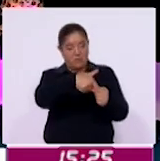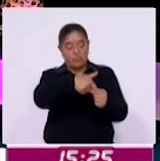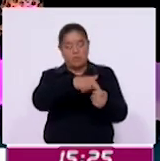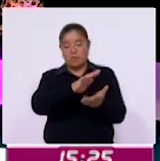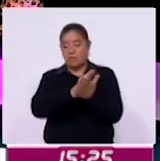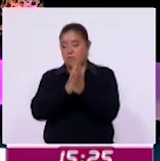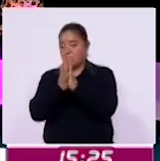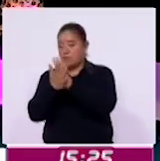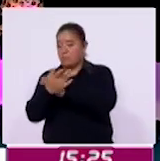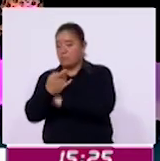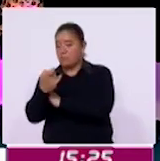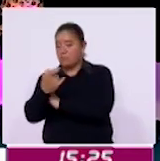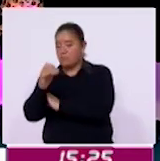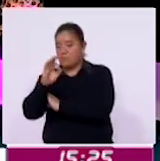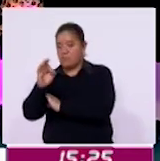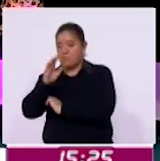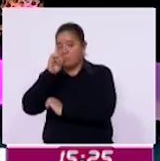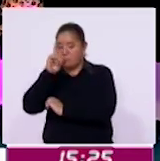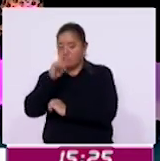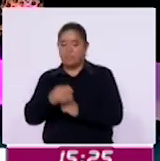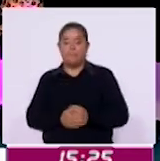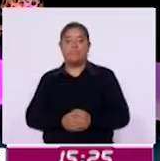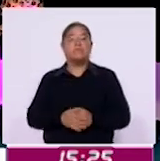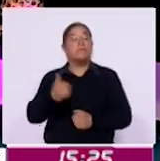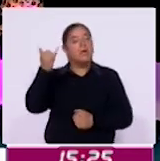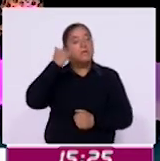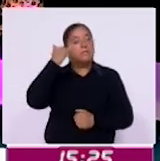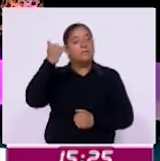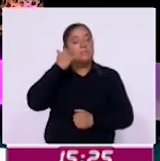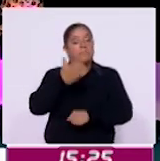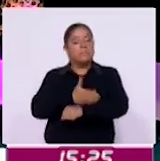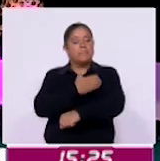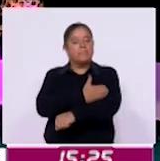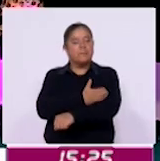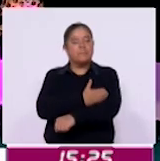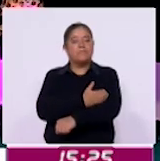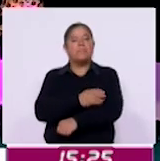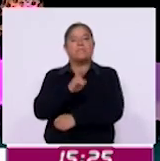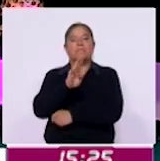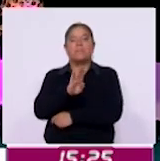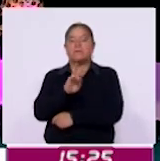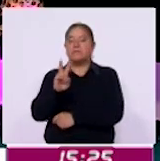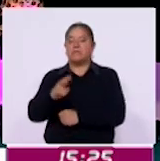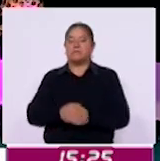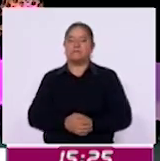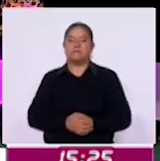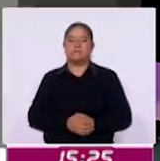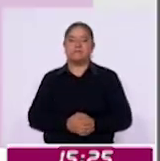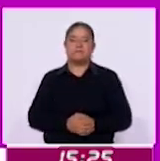eléctrico. Para saber los detalles, nos vamos a enlazar ahora vía telefónica con mi compañera Beatriz Vázquez. Adelante.